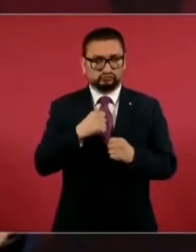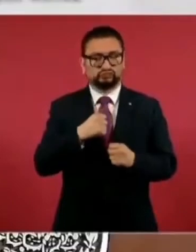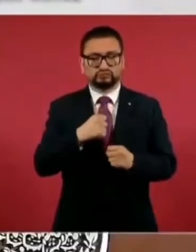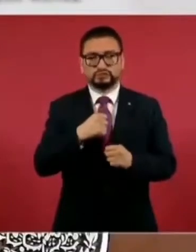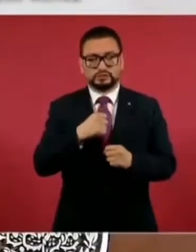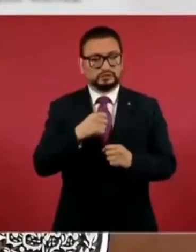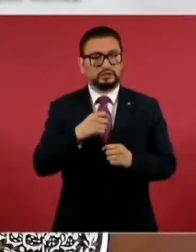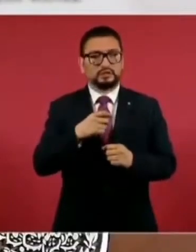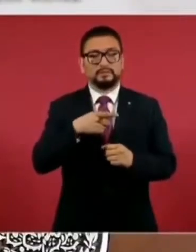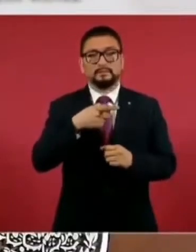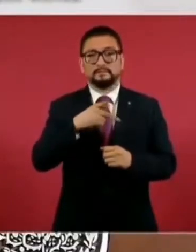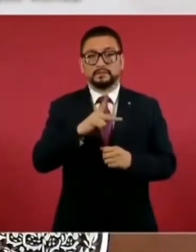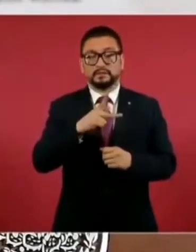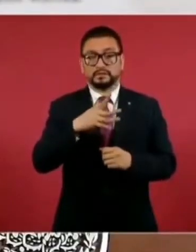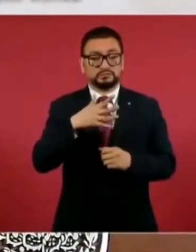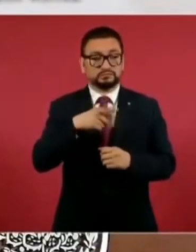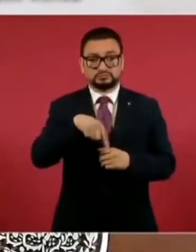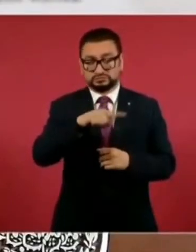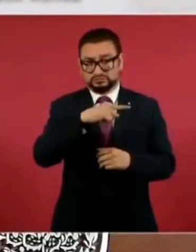acabar